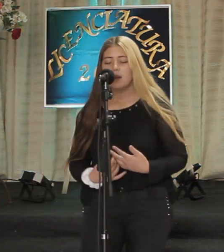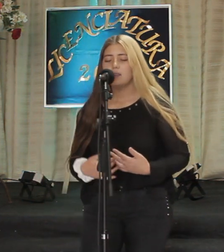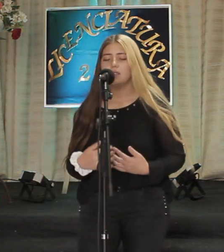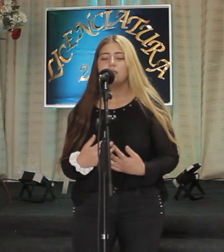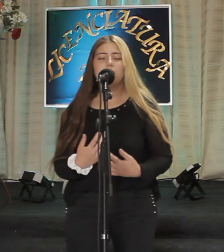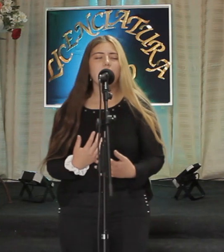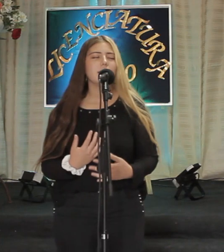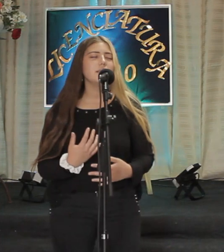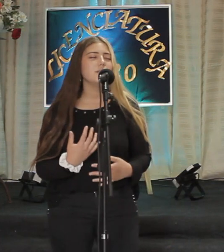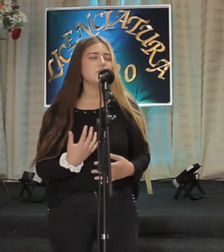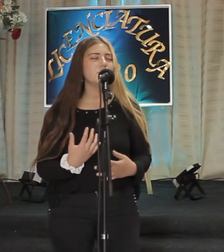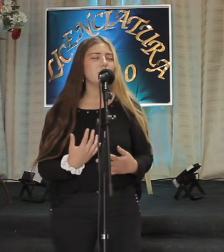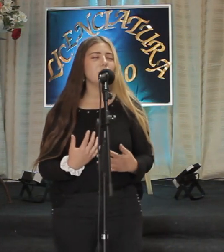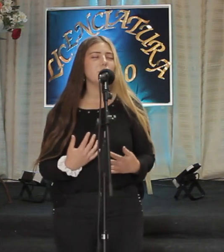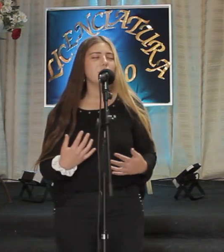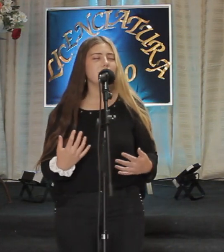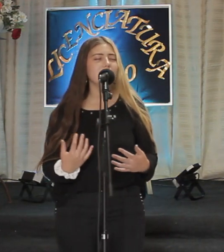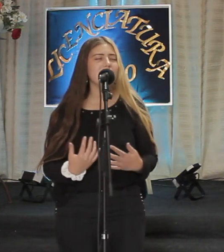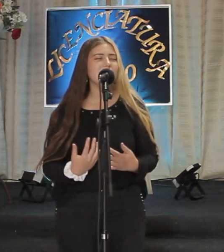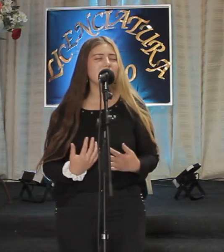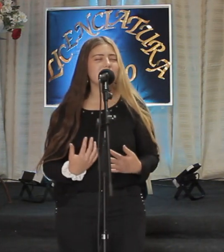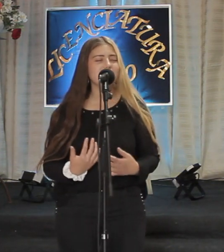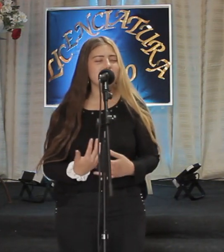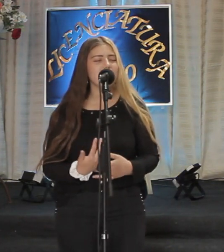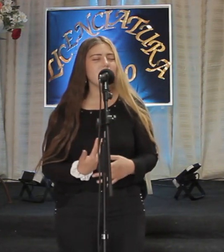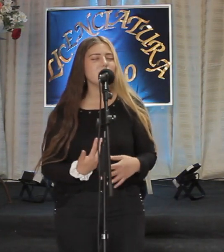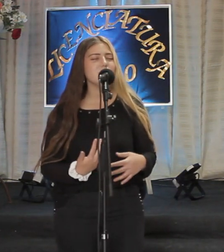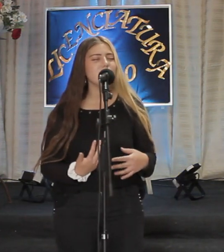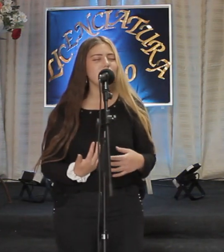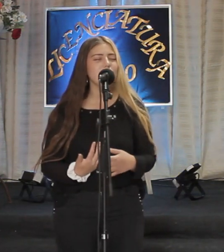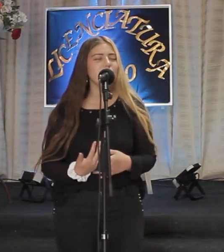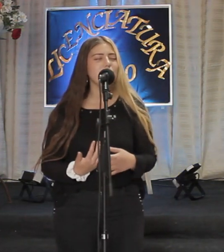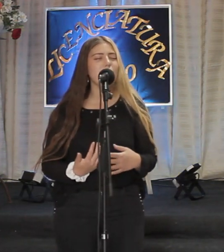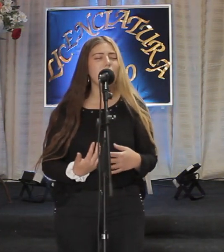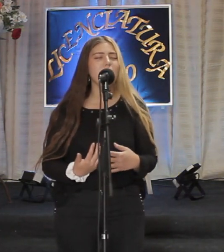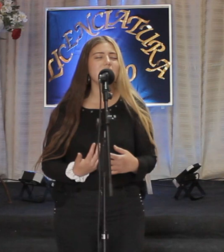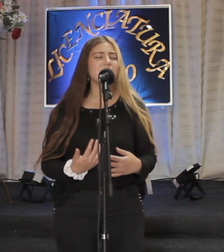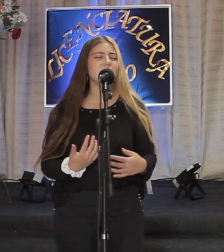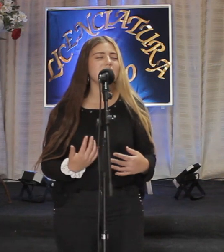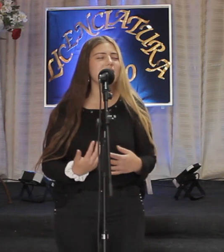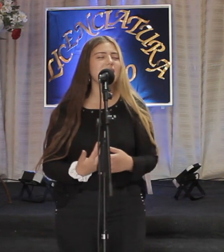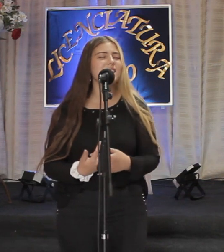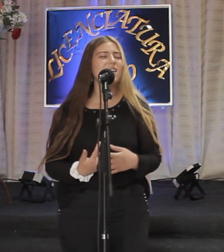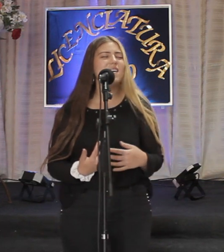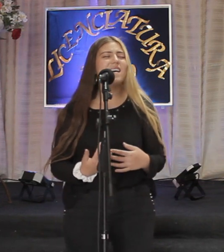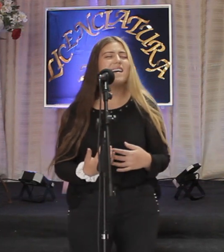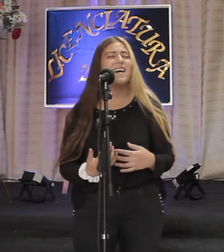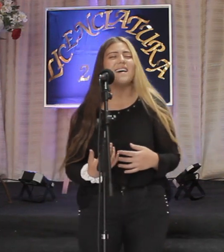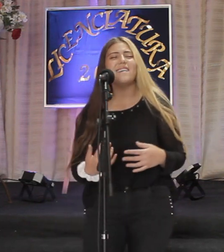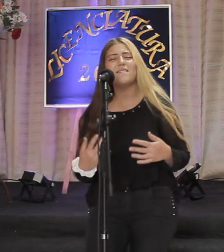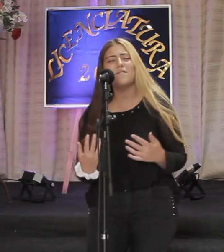you. She tied you to her kitchen chair, she broke your throne and she cut